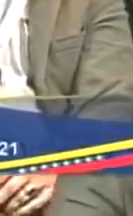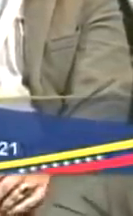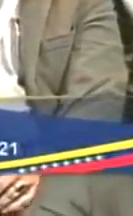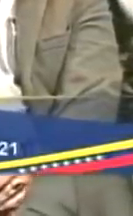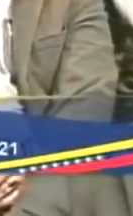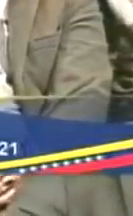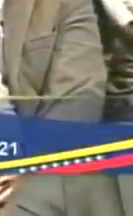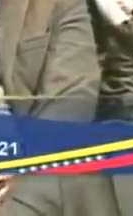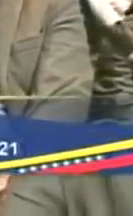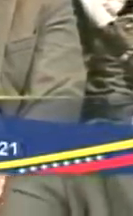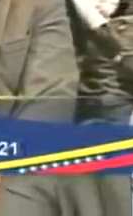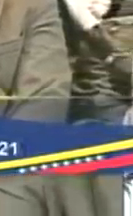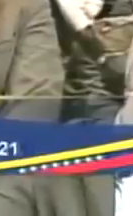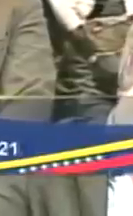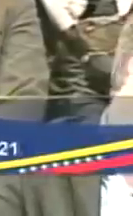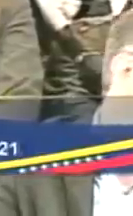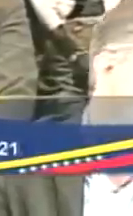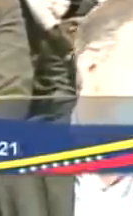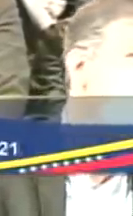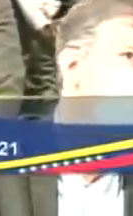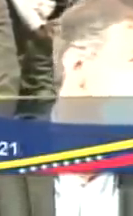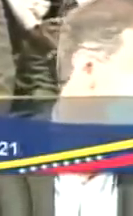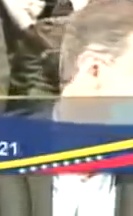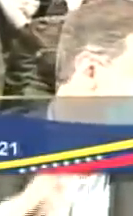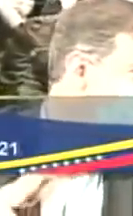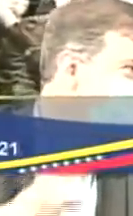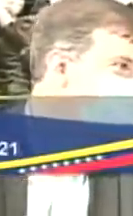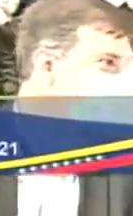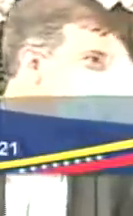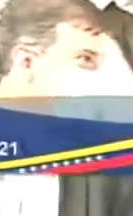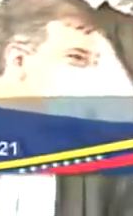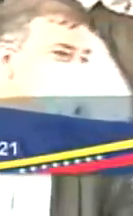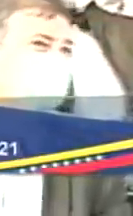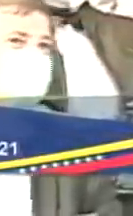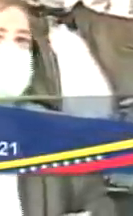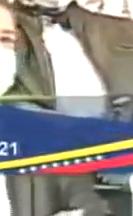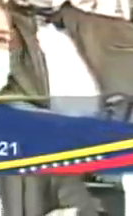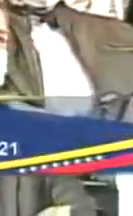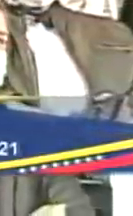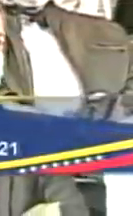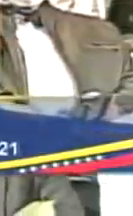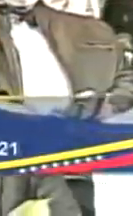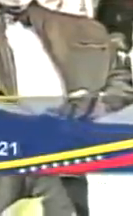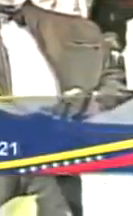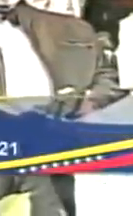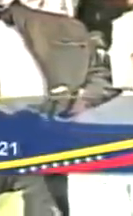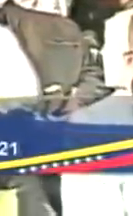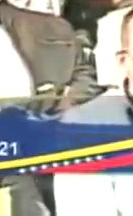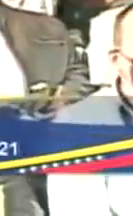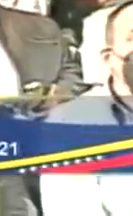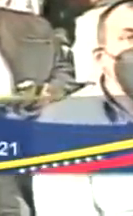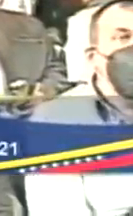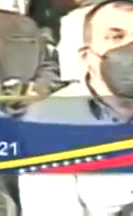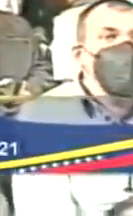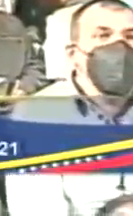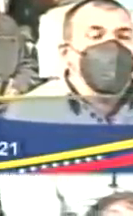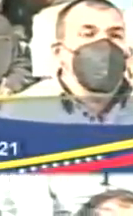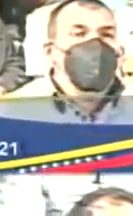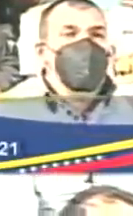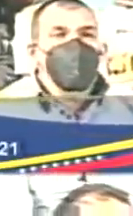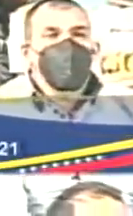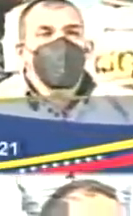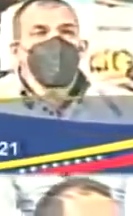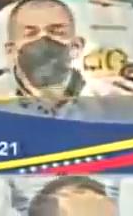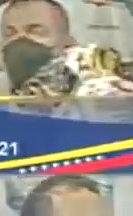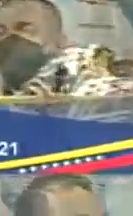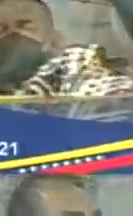para realizar la entrega de los premios nacionales de ciencia, tecnología e innovación como máximo